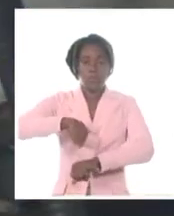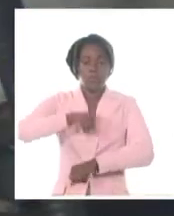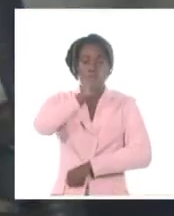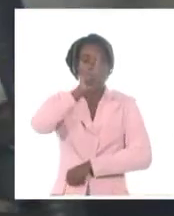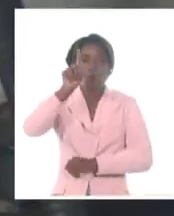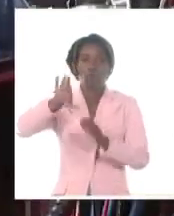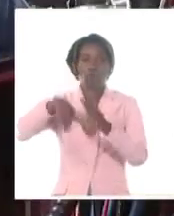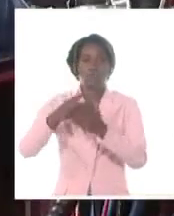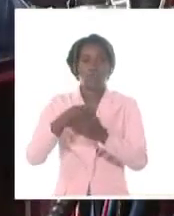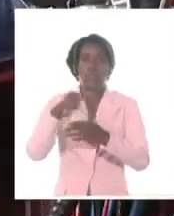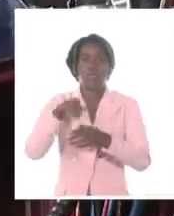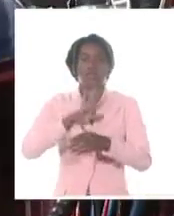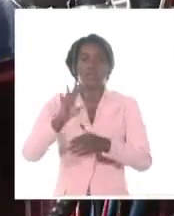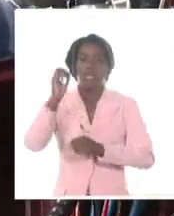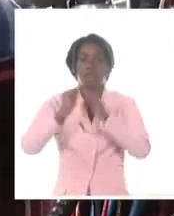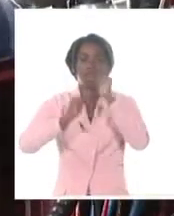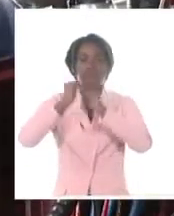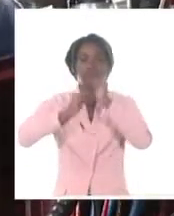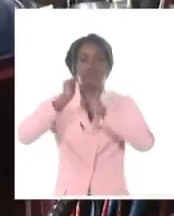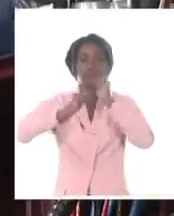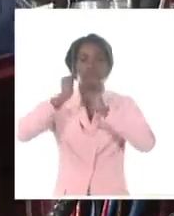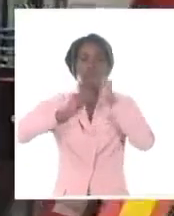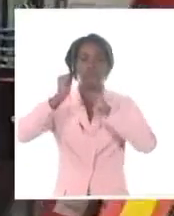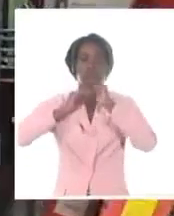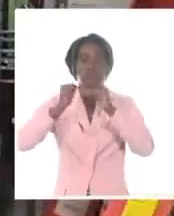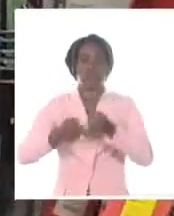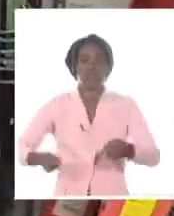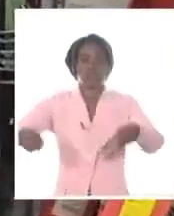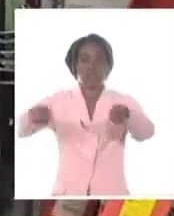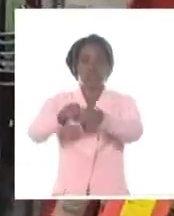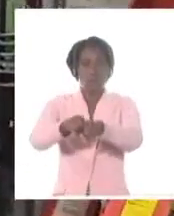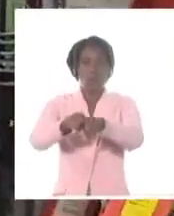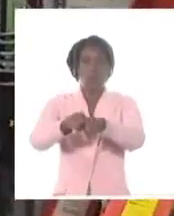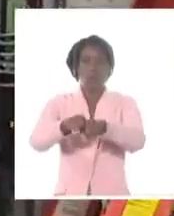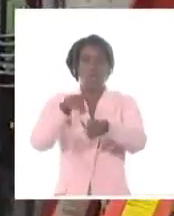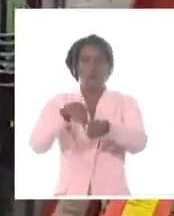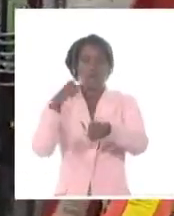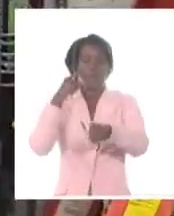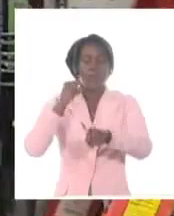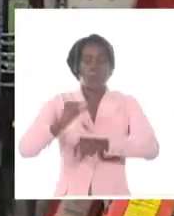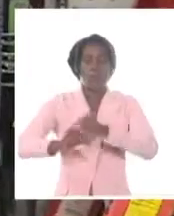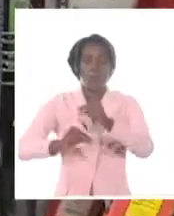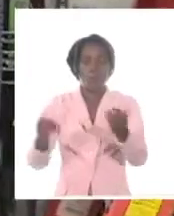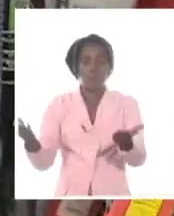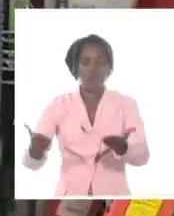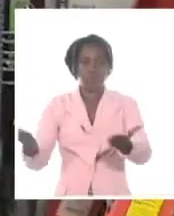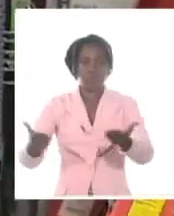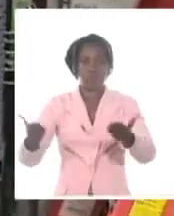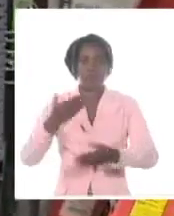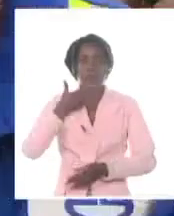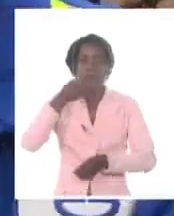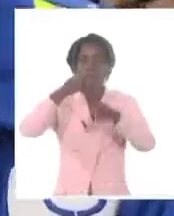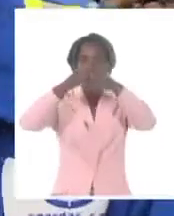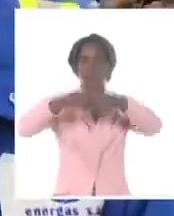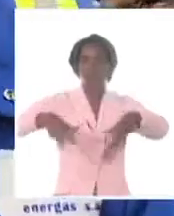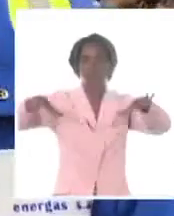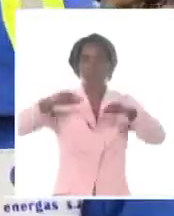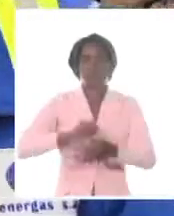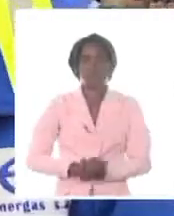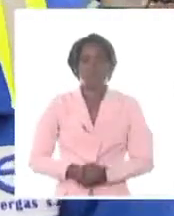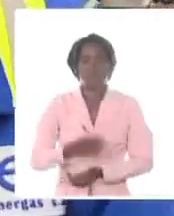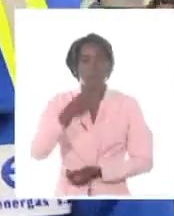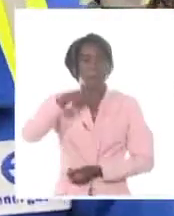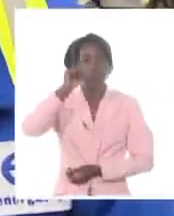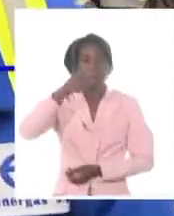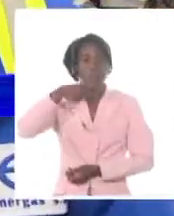de Motores en Puerto Escondido exhibe el avance de la contingencia. Este jueves 1 de junio nosotros